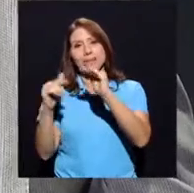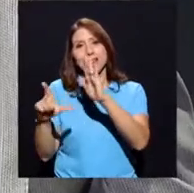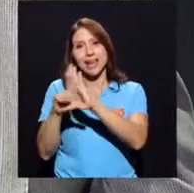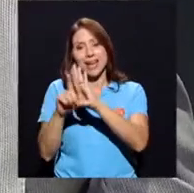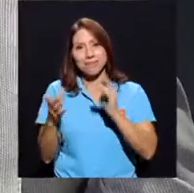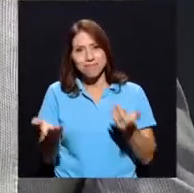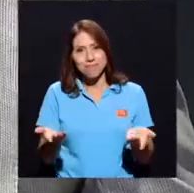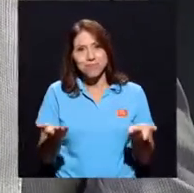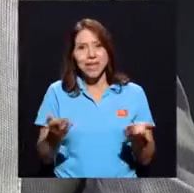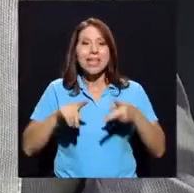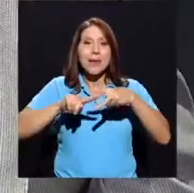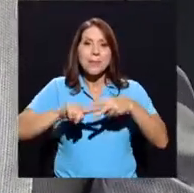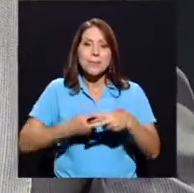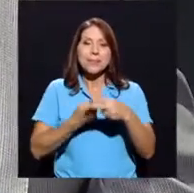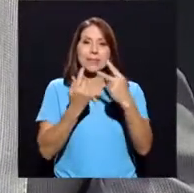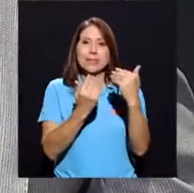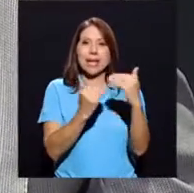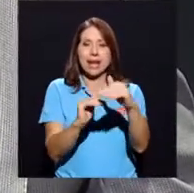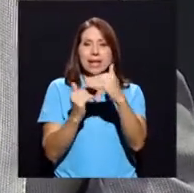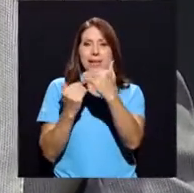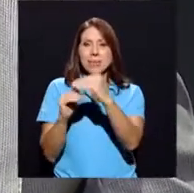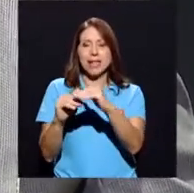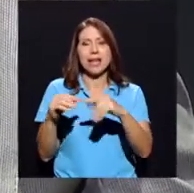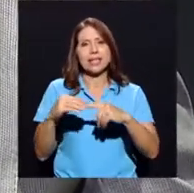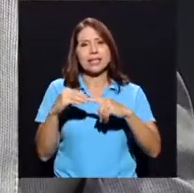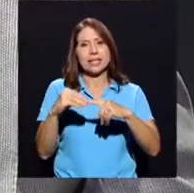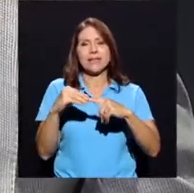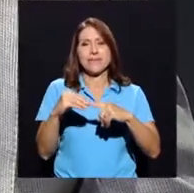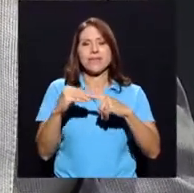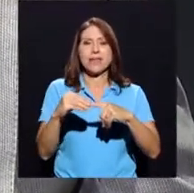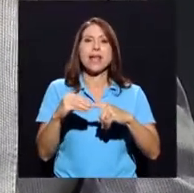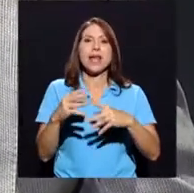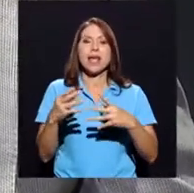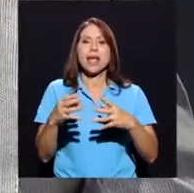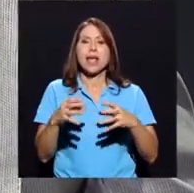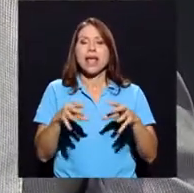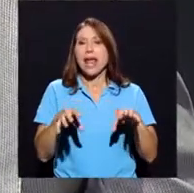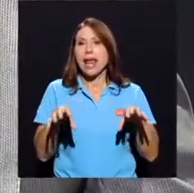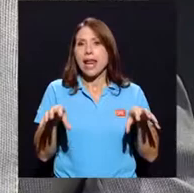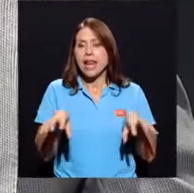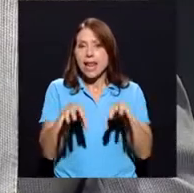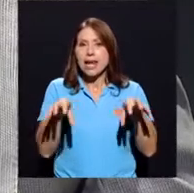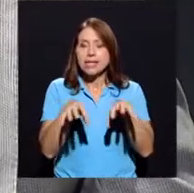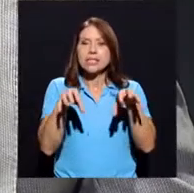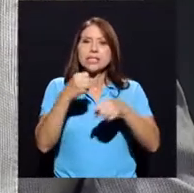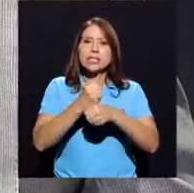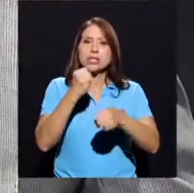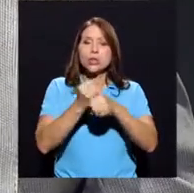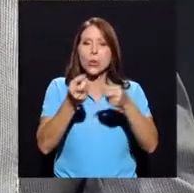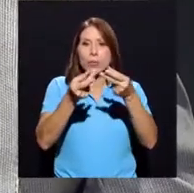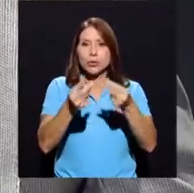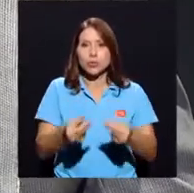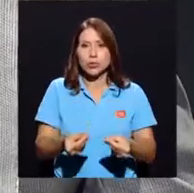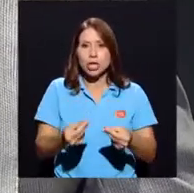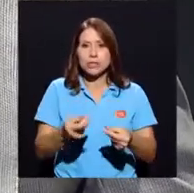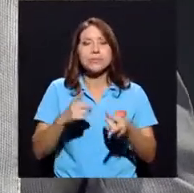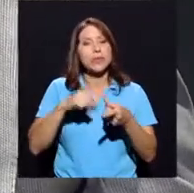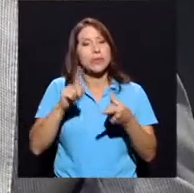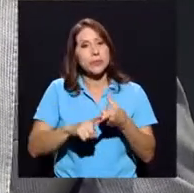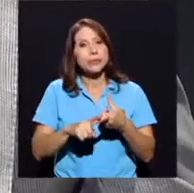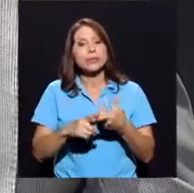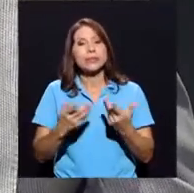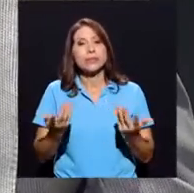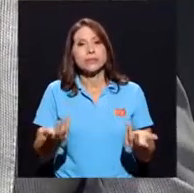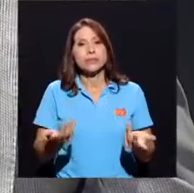empiezan a limitar significativamente el ejercicio este presupuestario por lo tanto la gestión de